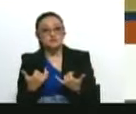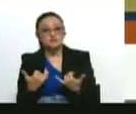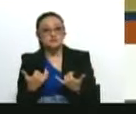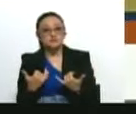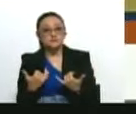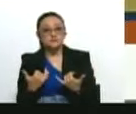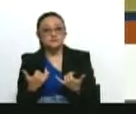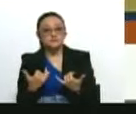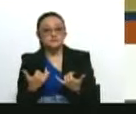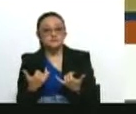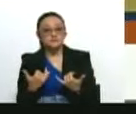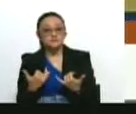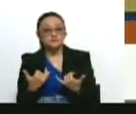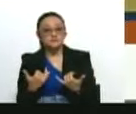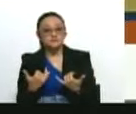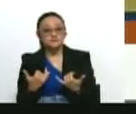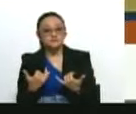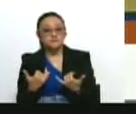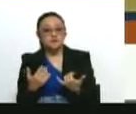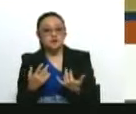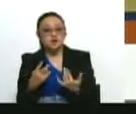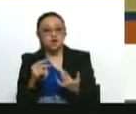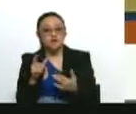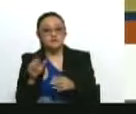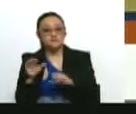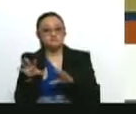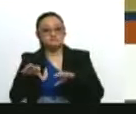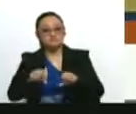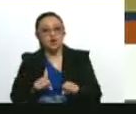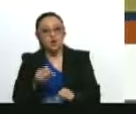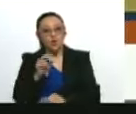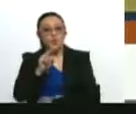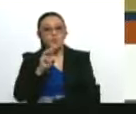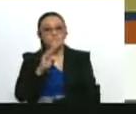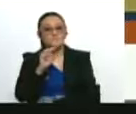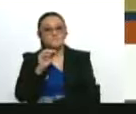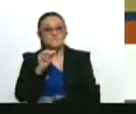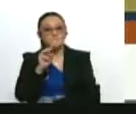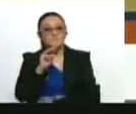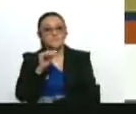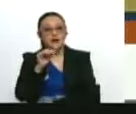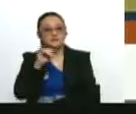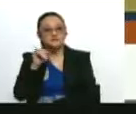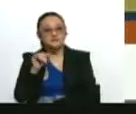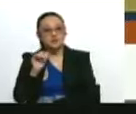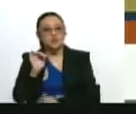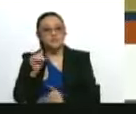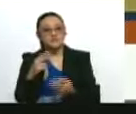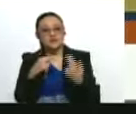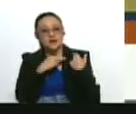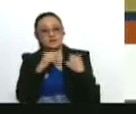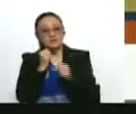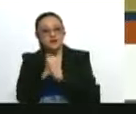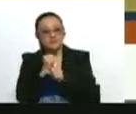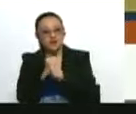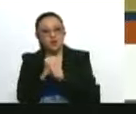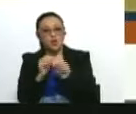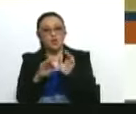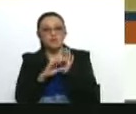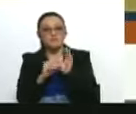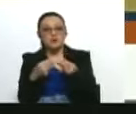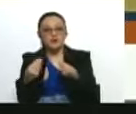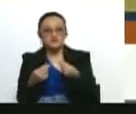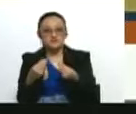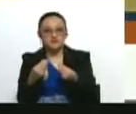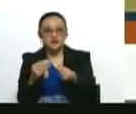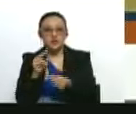hoy, no es instalar las UPAs, no. Nos corresponde comenzar el trabajo para la constitución